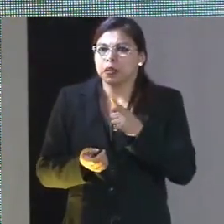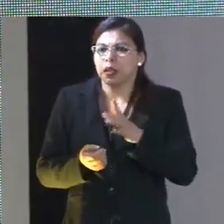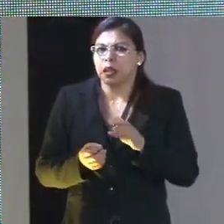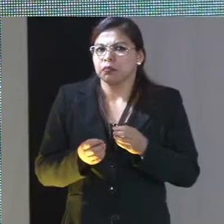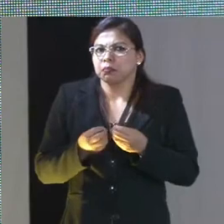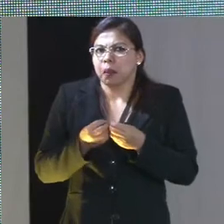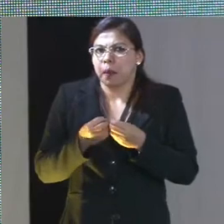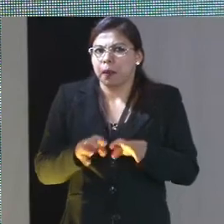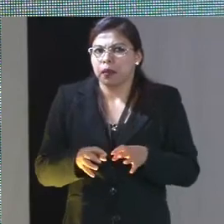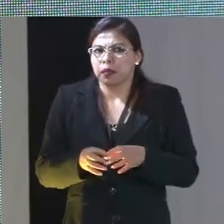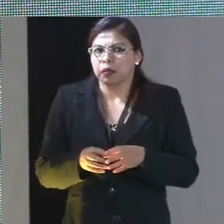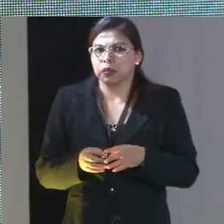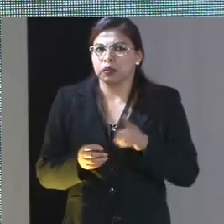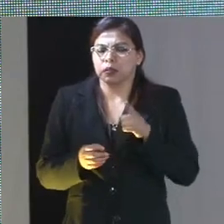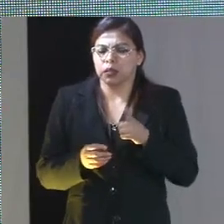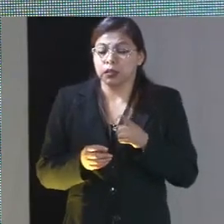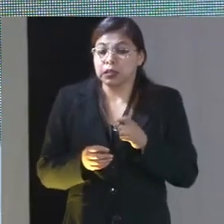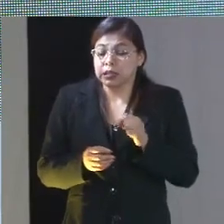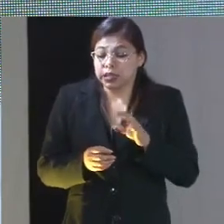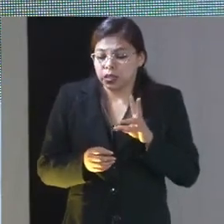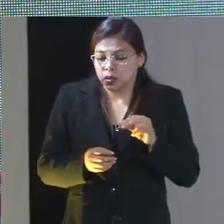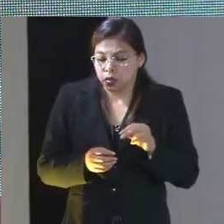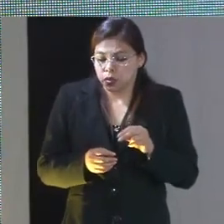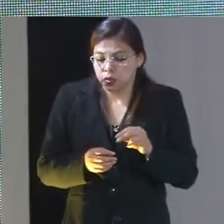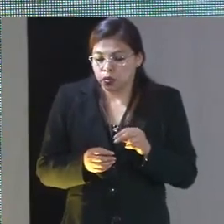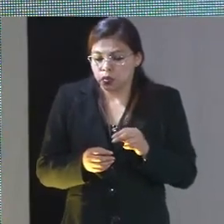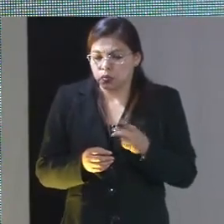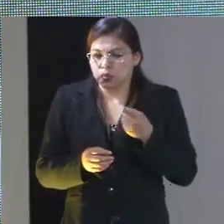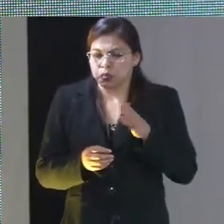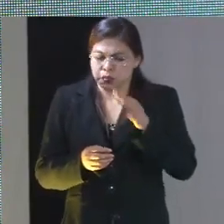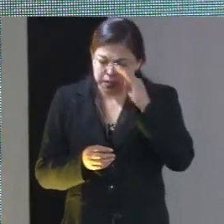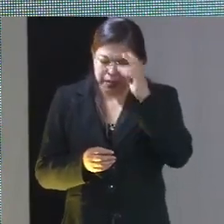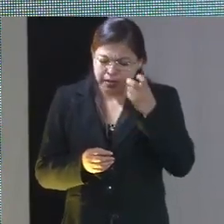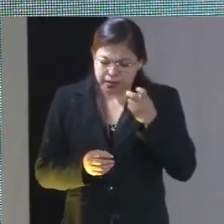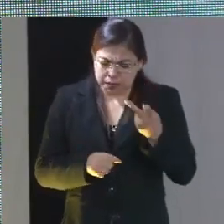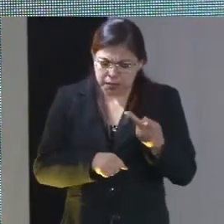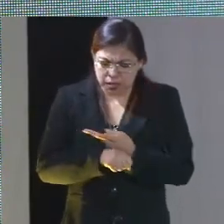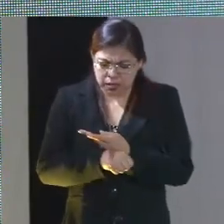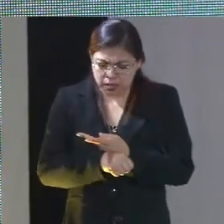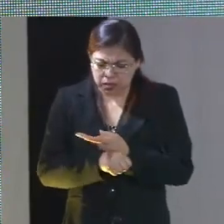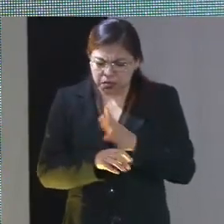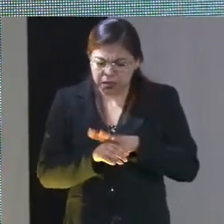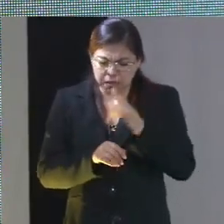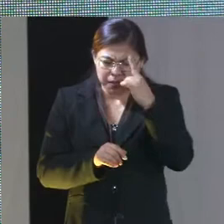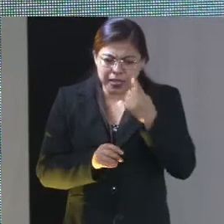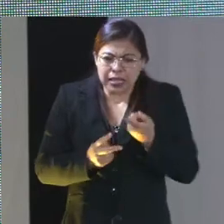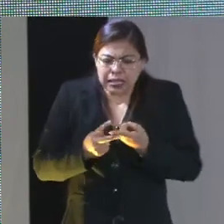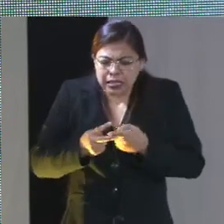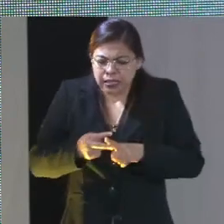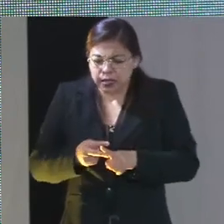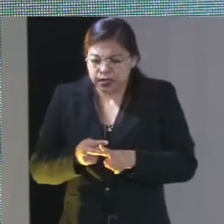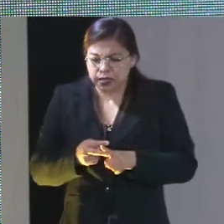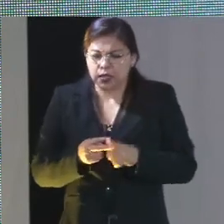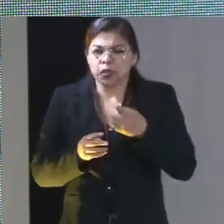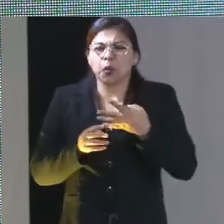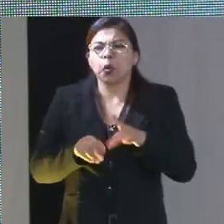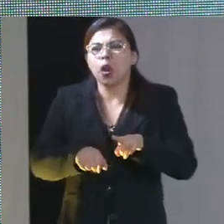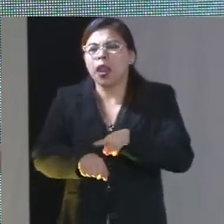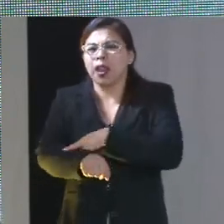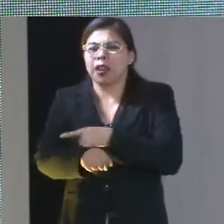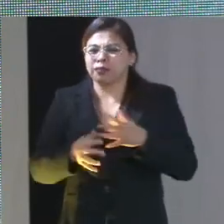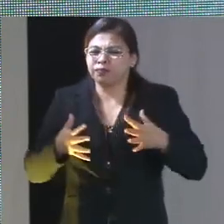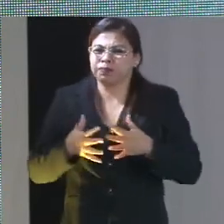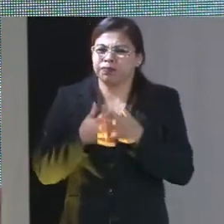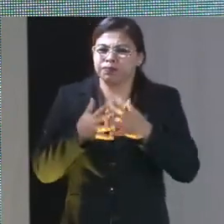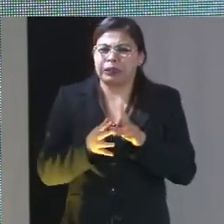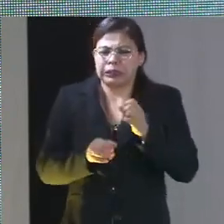caída, sino en que, en torno a este acontecimiento trascendente, pero apenas inicial de lo que fue una larga y sangrienta guerra